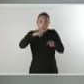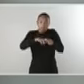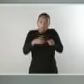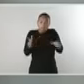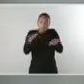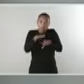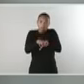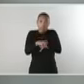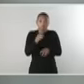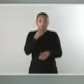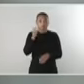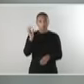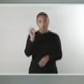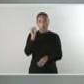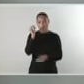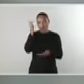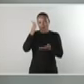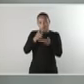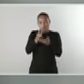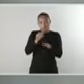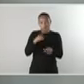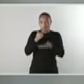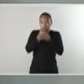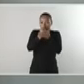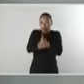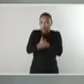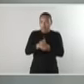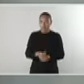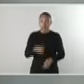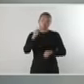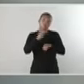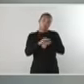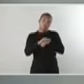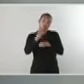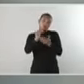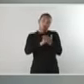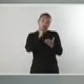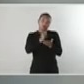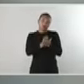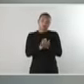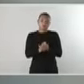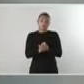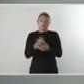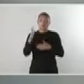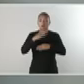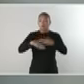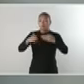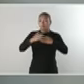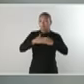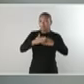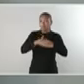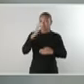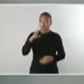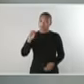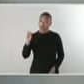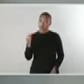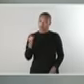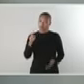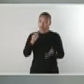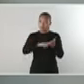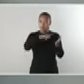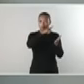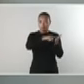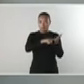te obedezca y te sirva Amigo tamaulipeco el próximo cinco de junio son las elecciones